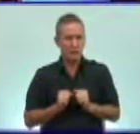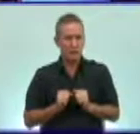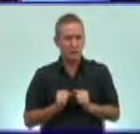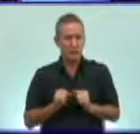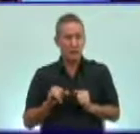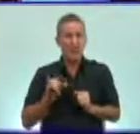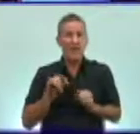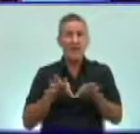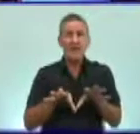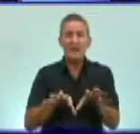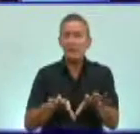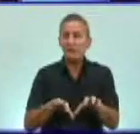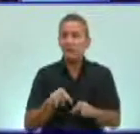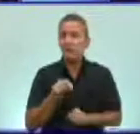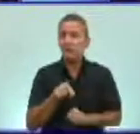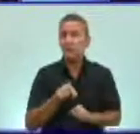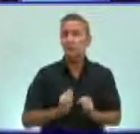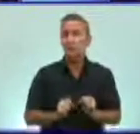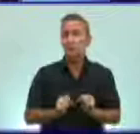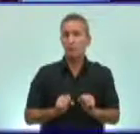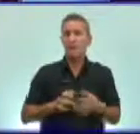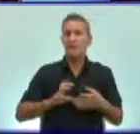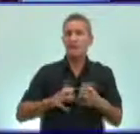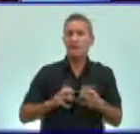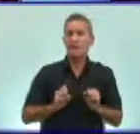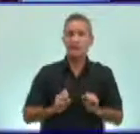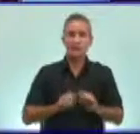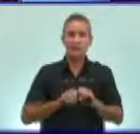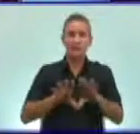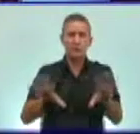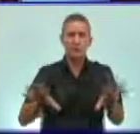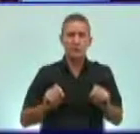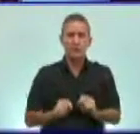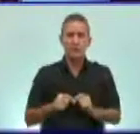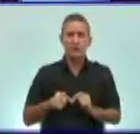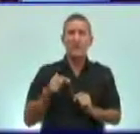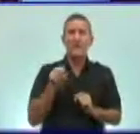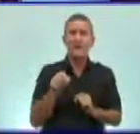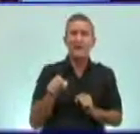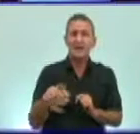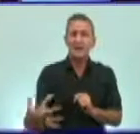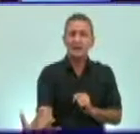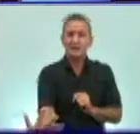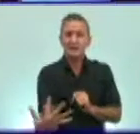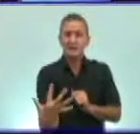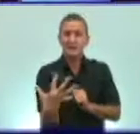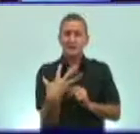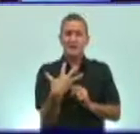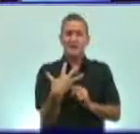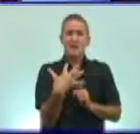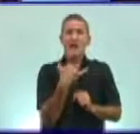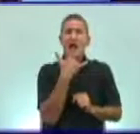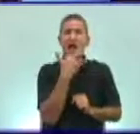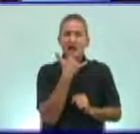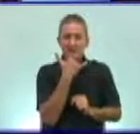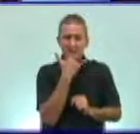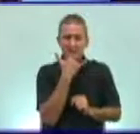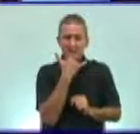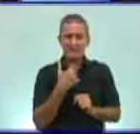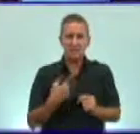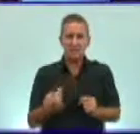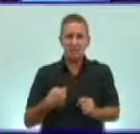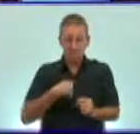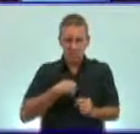influimos sobre esas condiciones naturales, pues ese se revierte sobre nosotros mismos, afectando nuestra propia existencia. Por lo tanto, vean